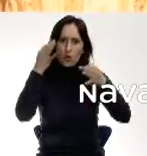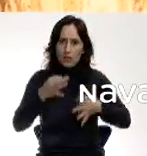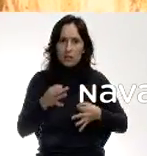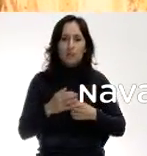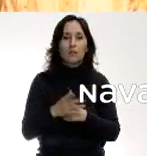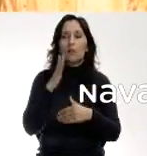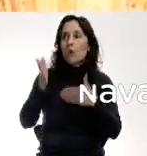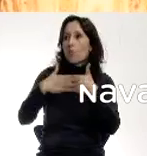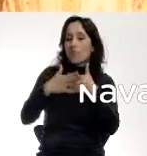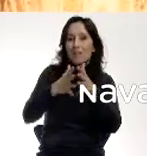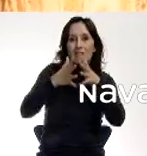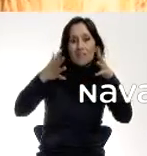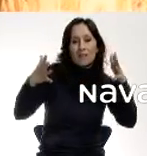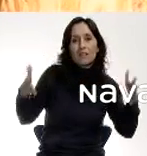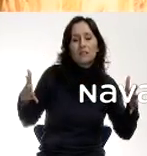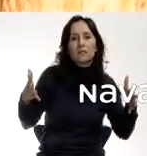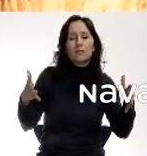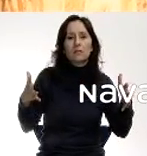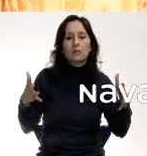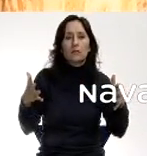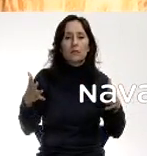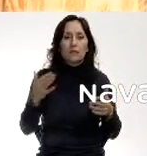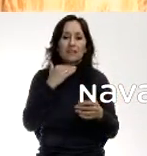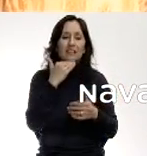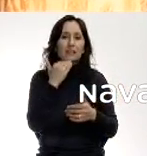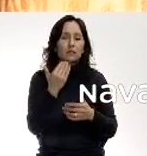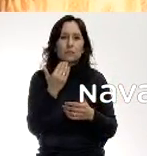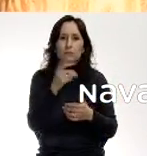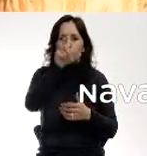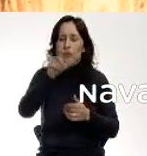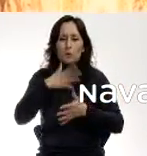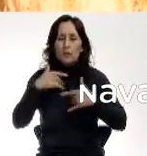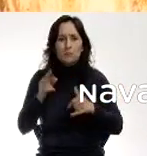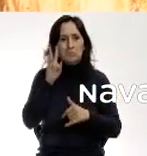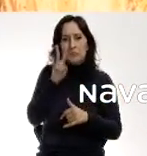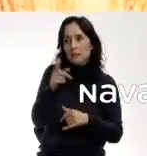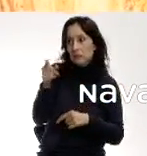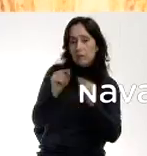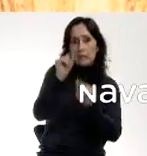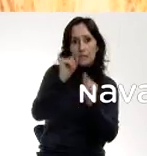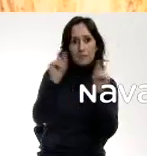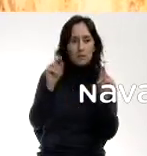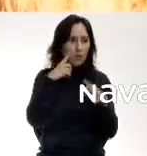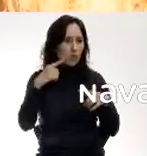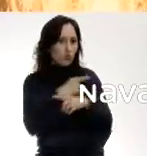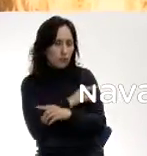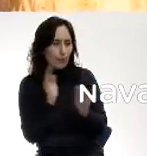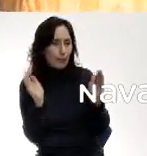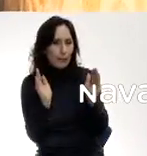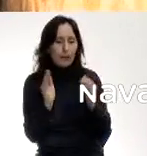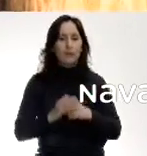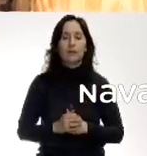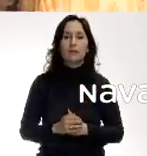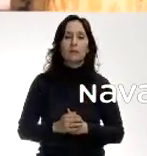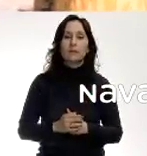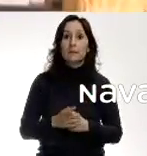de estas puertas grandes, que podían caber ahí pues cualquiera, no, en este caso ya vemos el tamaño. Todo lo contrario, ¿no? Que es reducido. Y